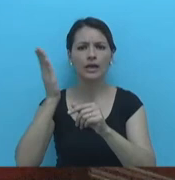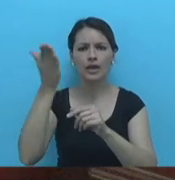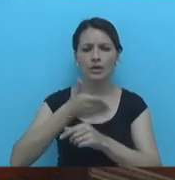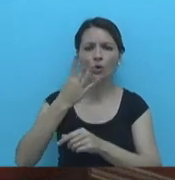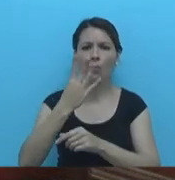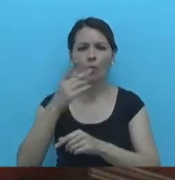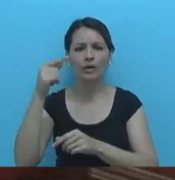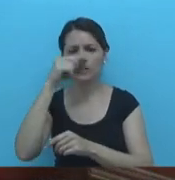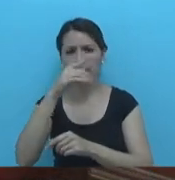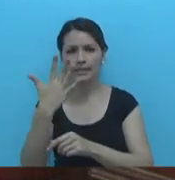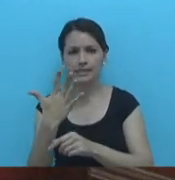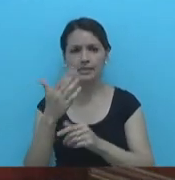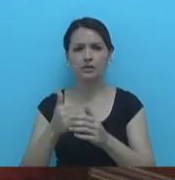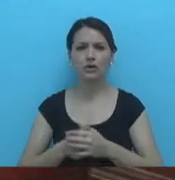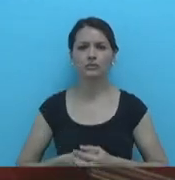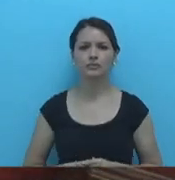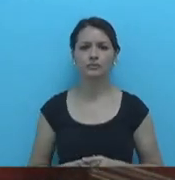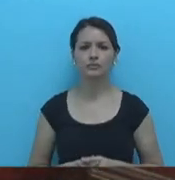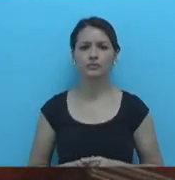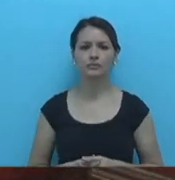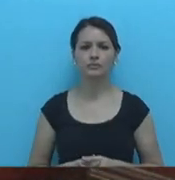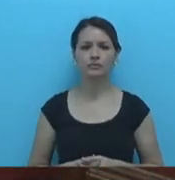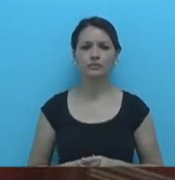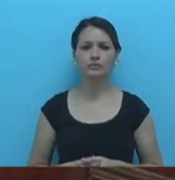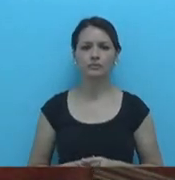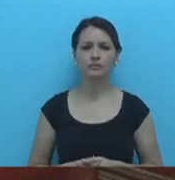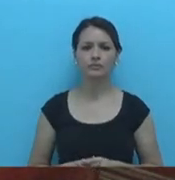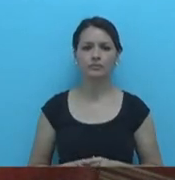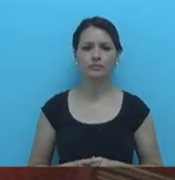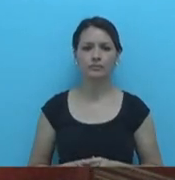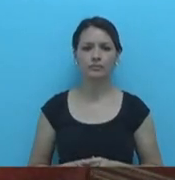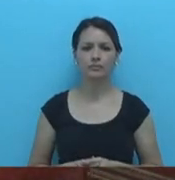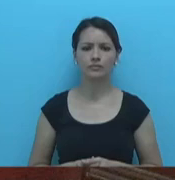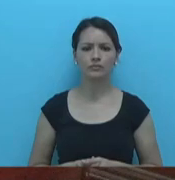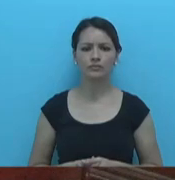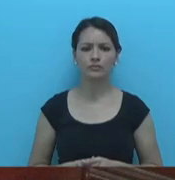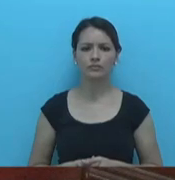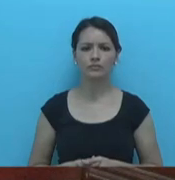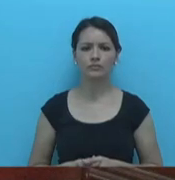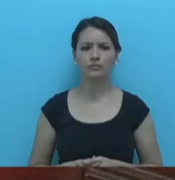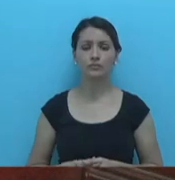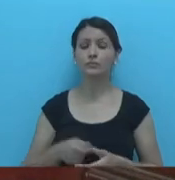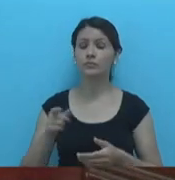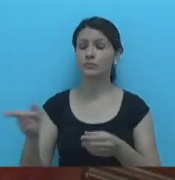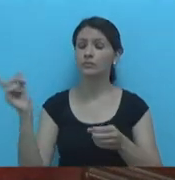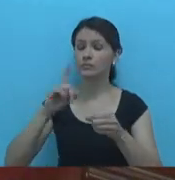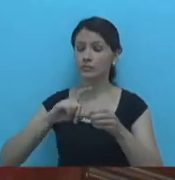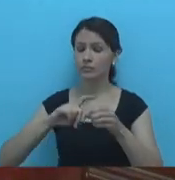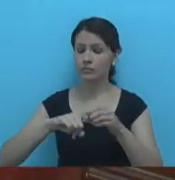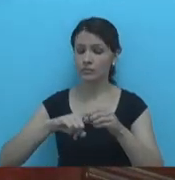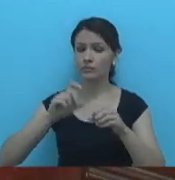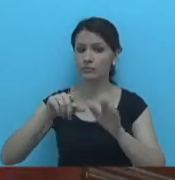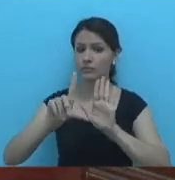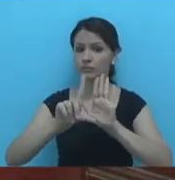16-475, submatrículas número 1 al 61, conforme al anexo único que forma parte integrante de la presente